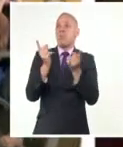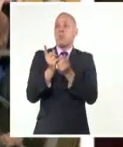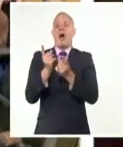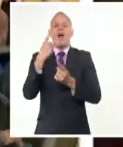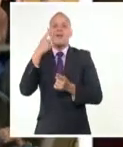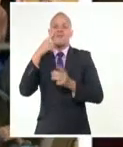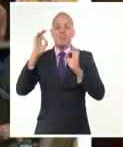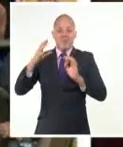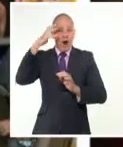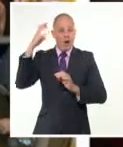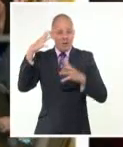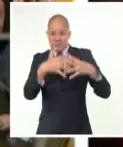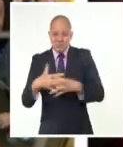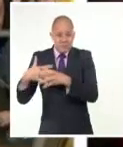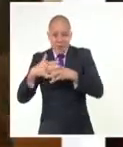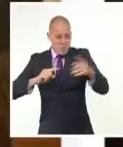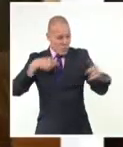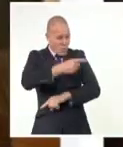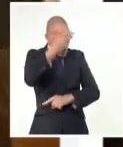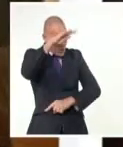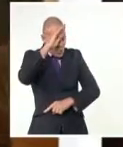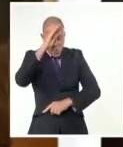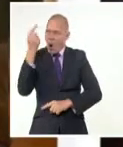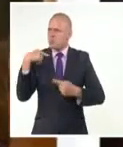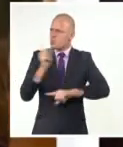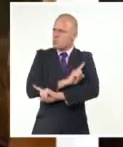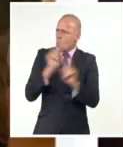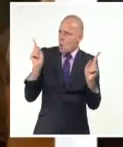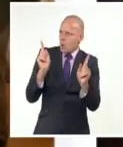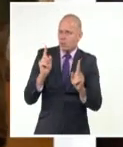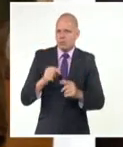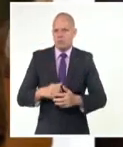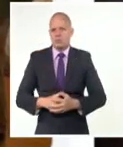Estados Unidos contra Cuba. Roxana Arián, Sistema Informativo de la Televisión Cubana.